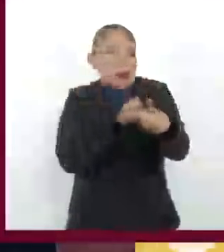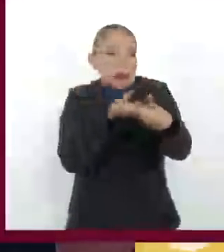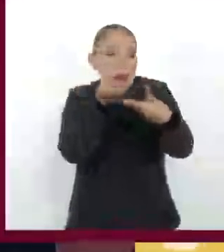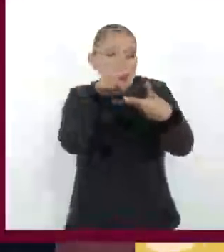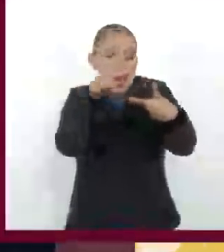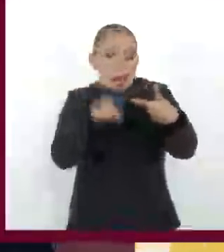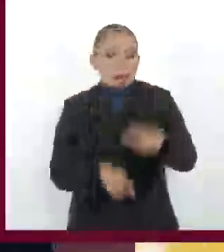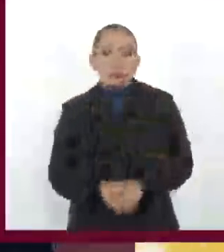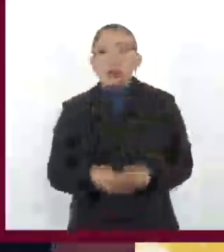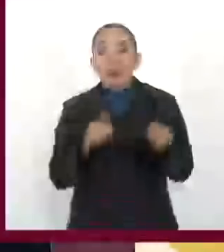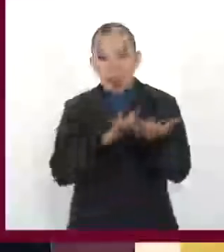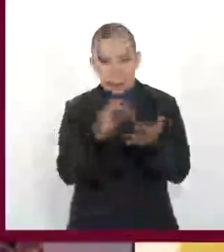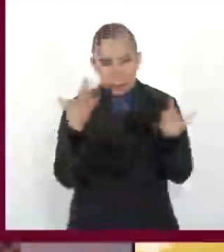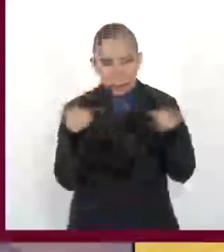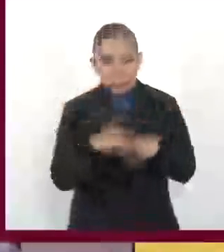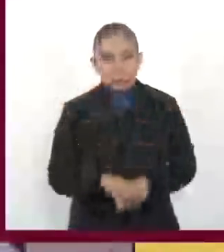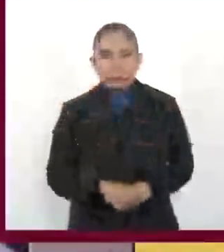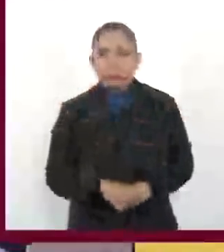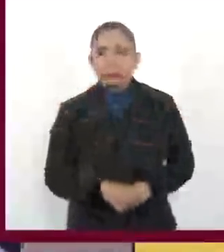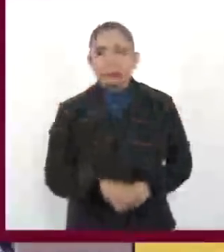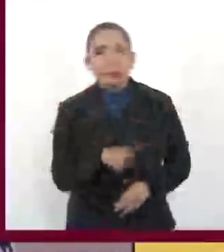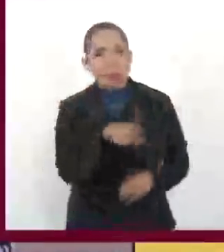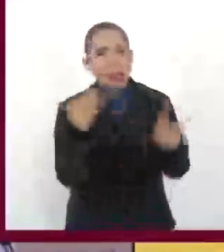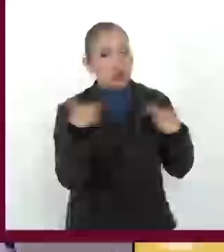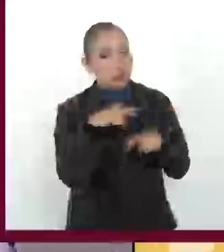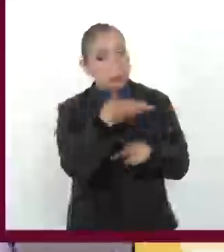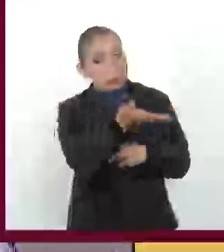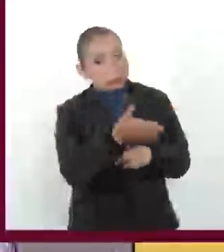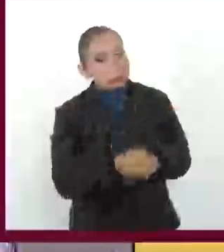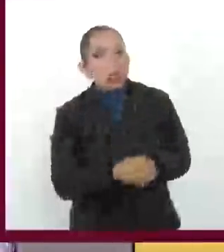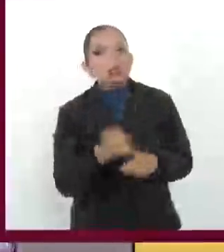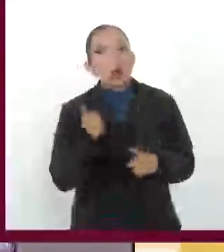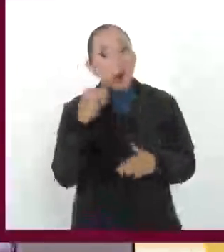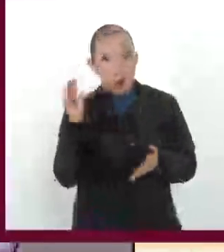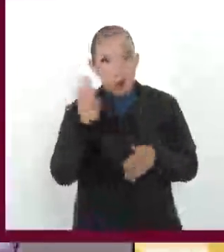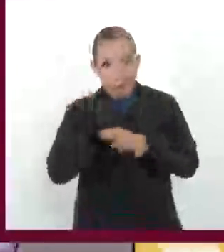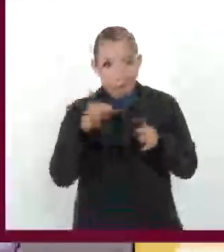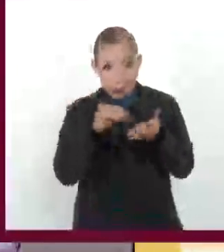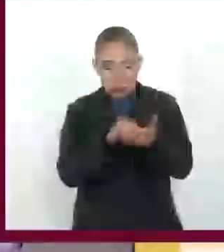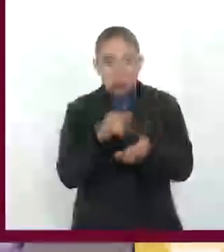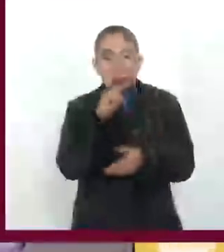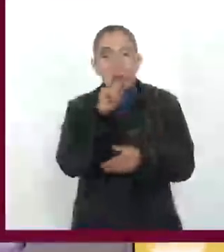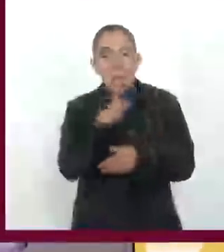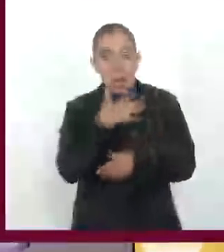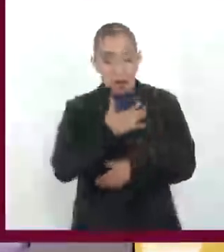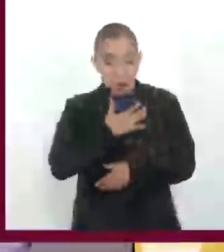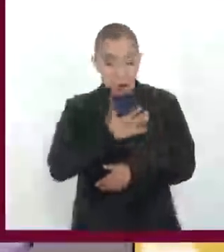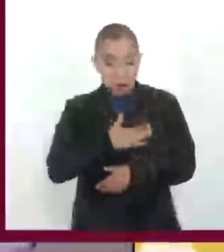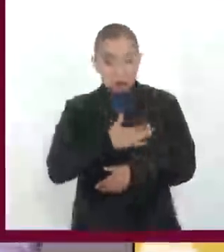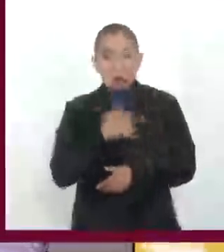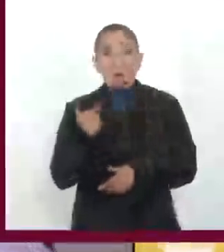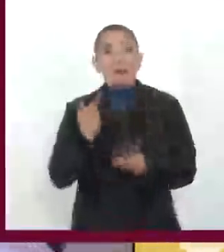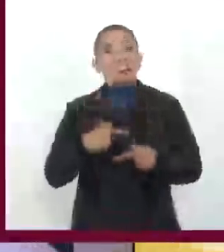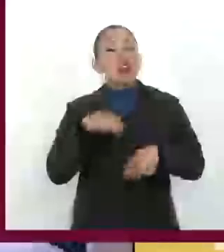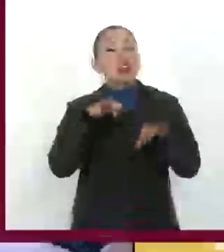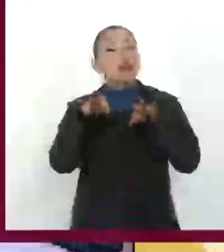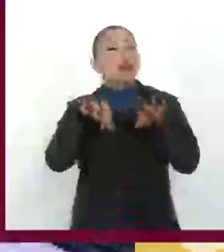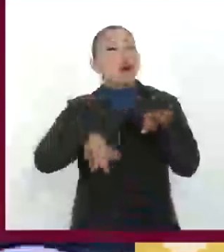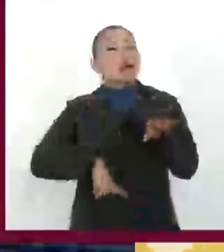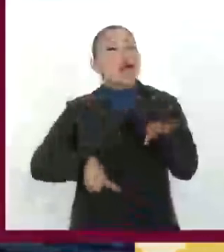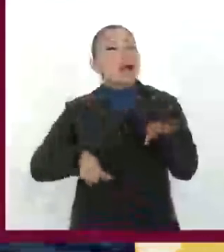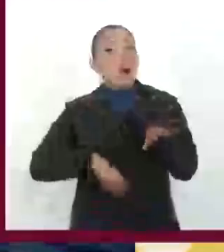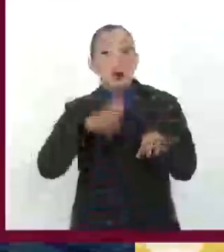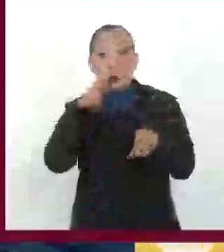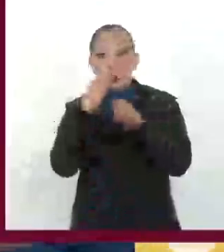específicas. Muchas gracias, maestro. Maestro Roberto. Yo quisiera agregar que además de impartir justicia, los